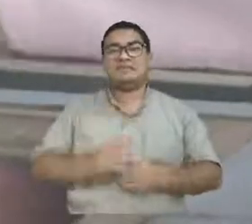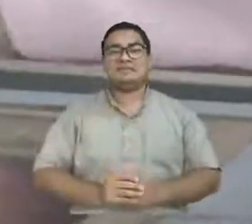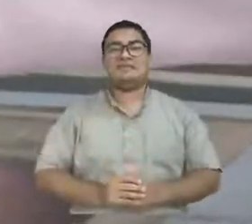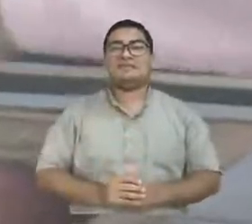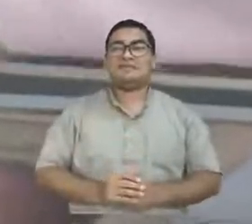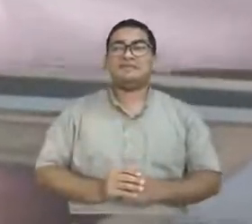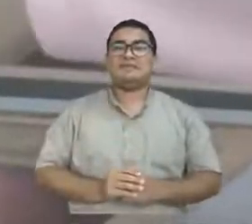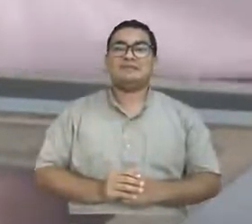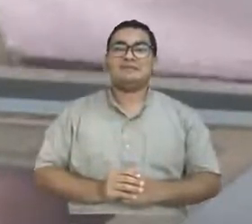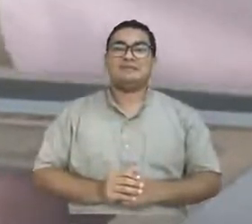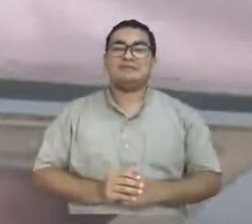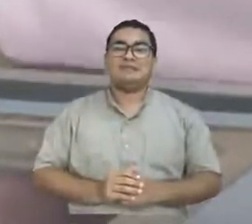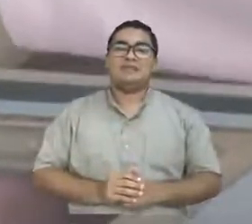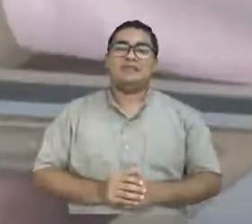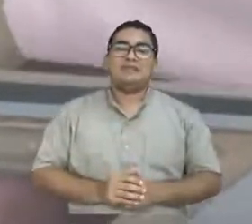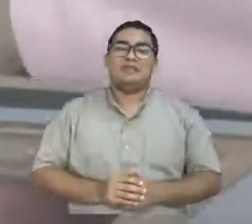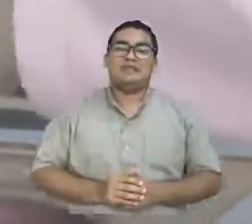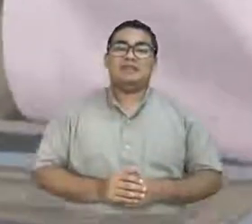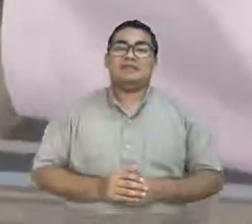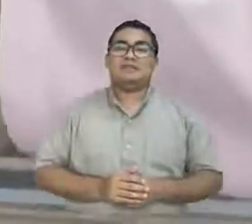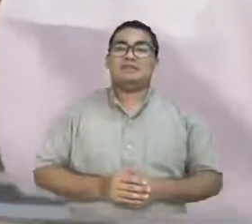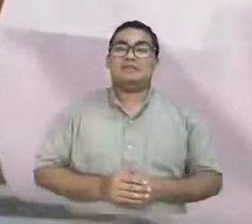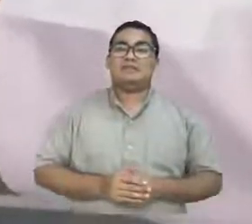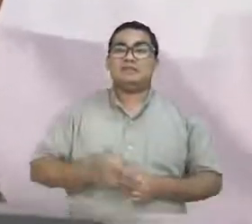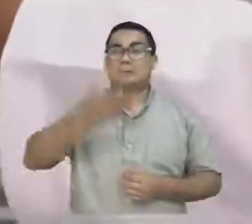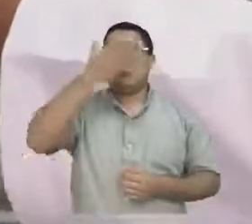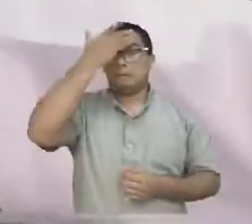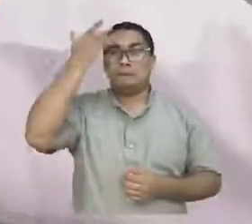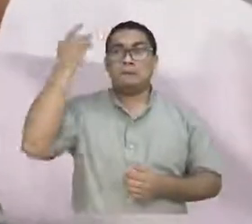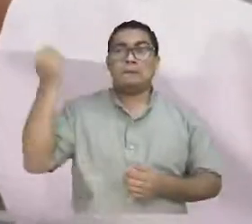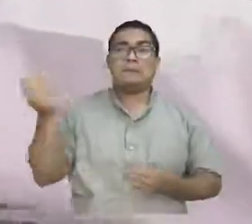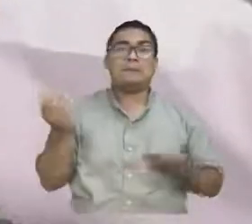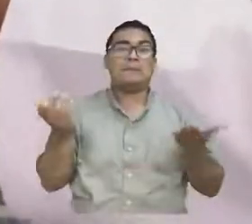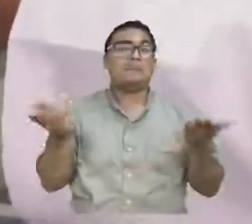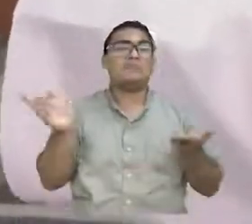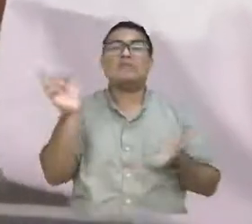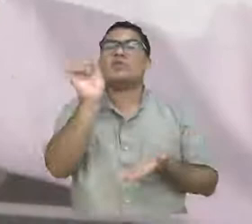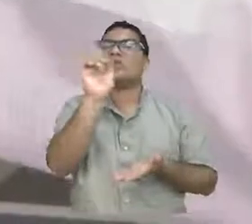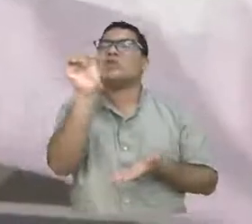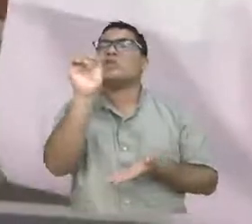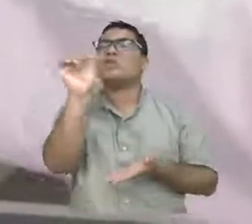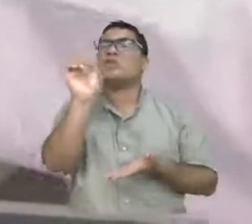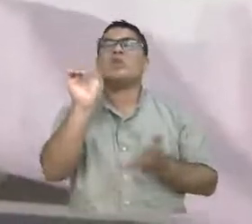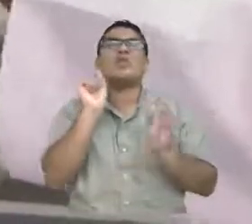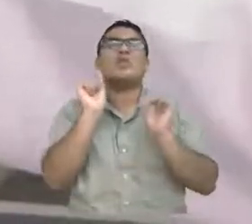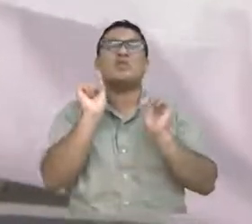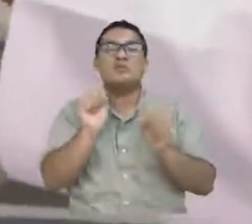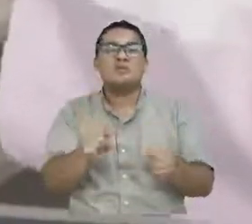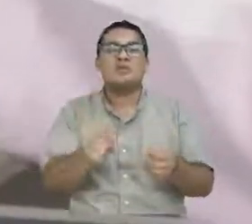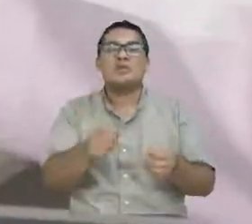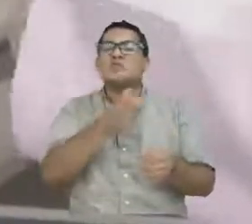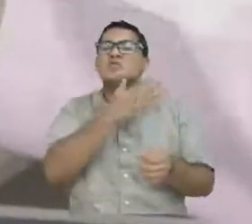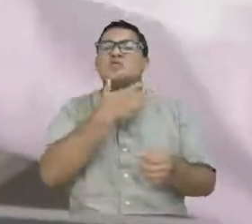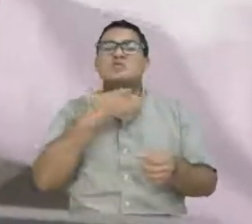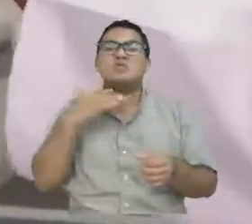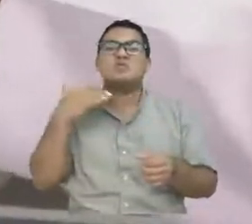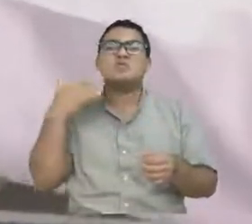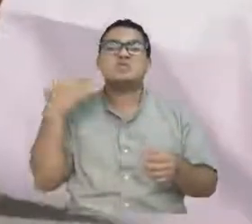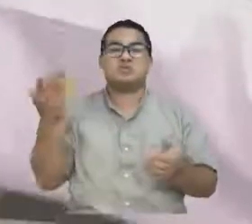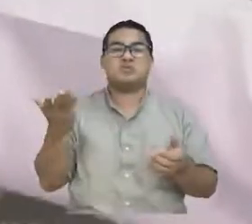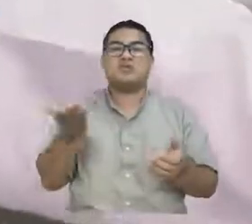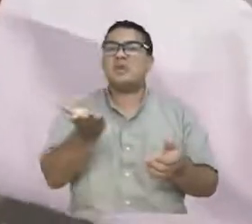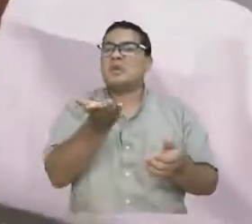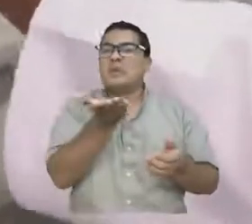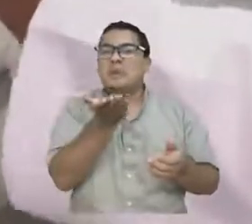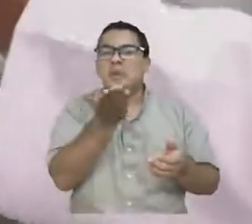buena técnica es que se nos olvida estos lugares específicos donde pueden acumularse tierra, bacterias o virus